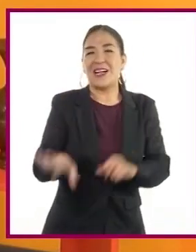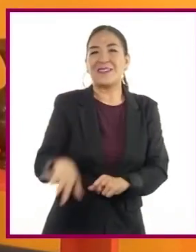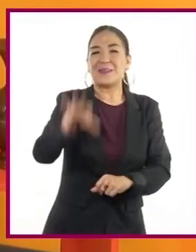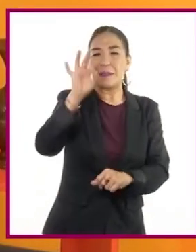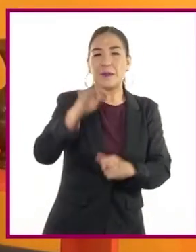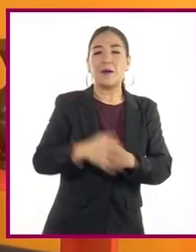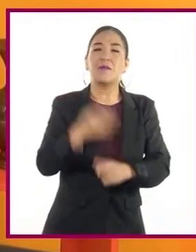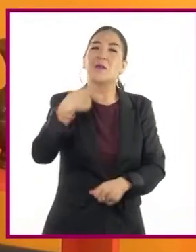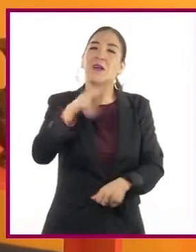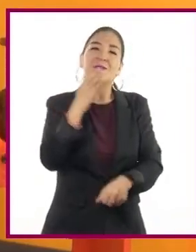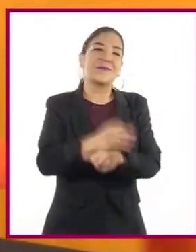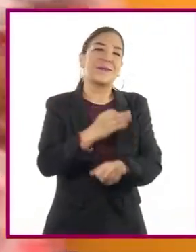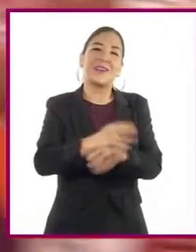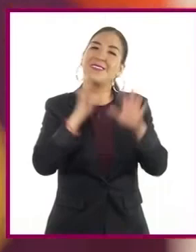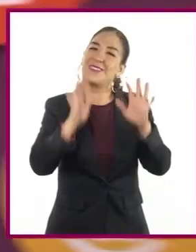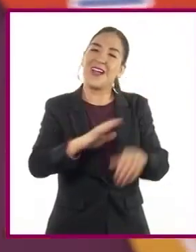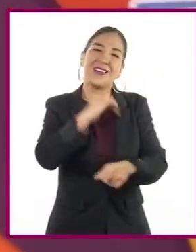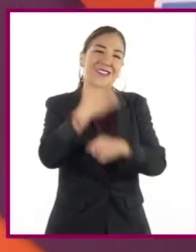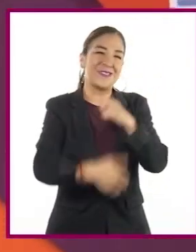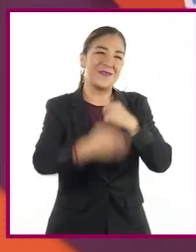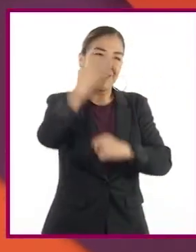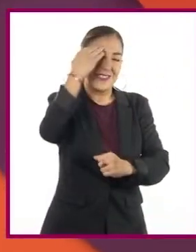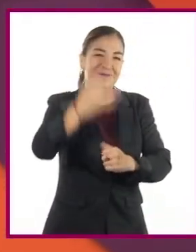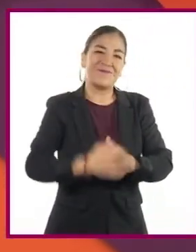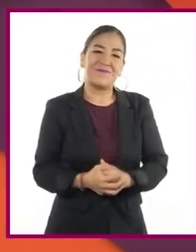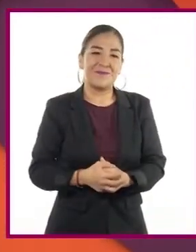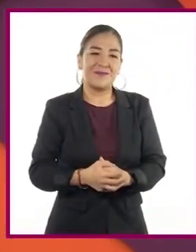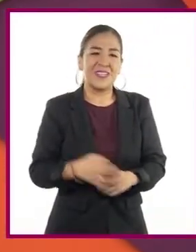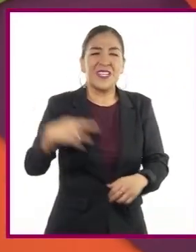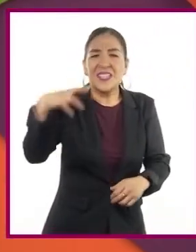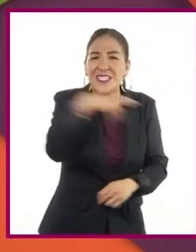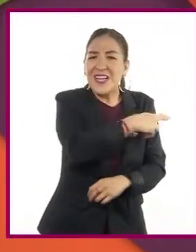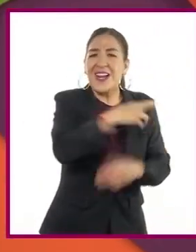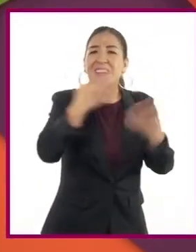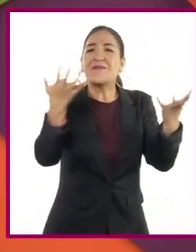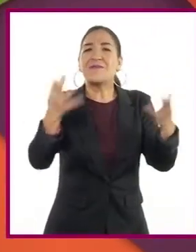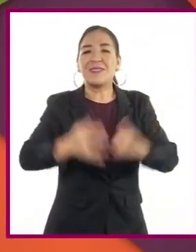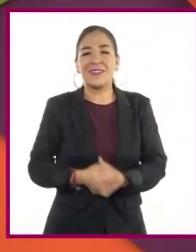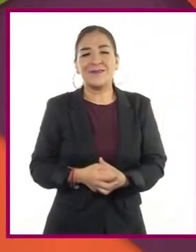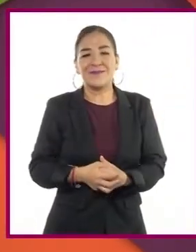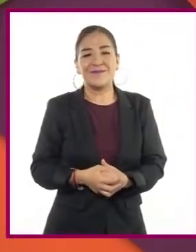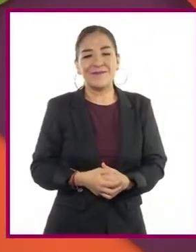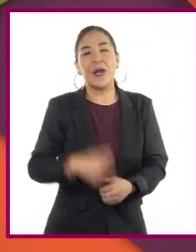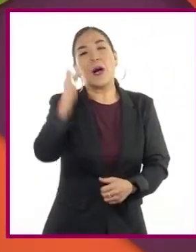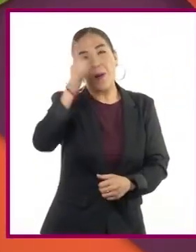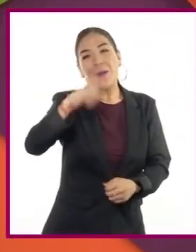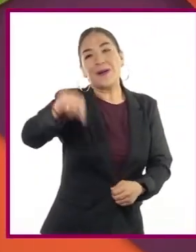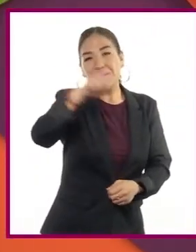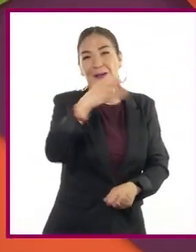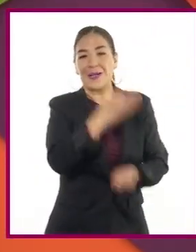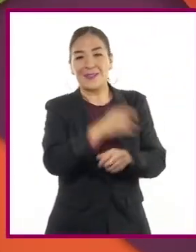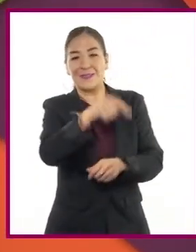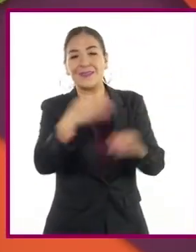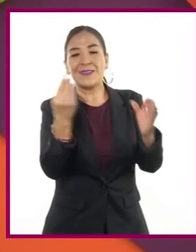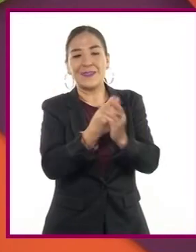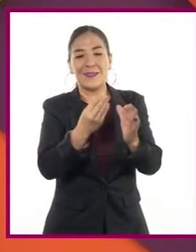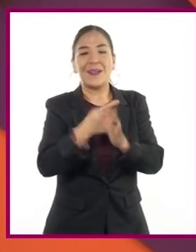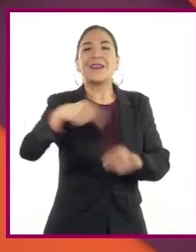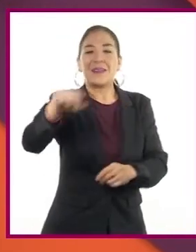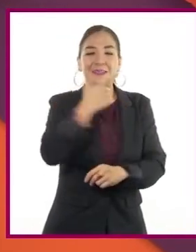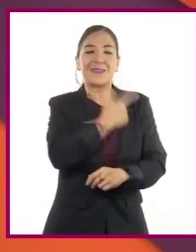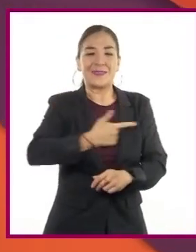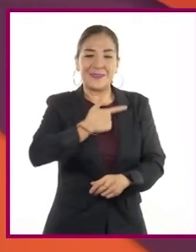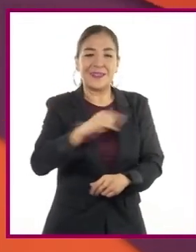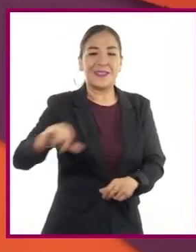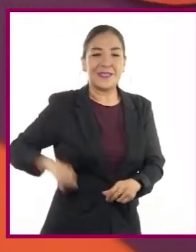Pero ya se nos acabó el tiempo. ¡Se me fue rapidísimo! Esperamos que esta sesión haya sido tan